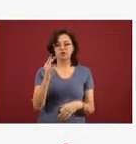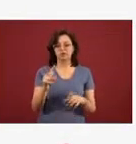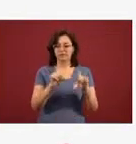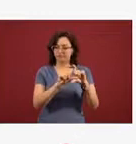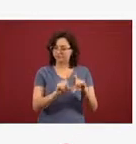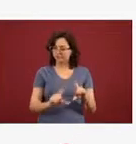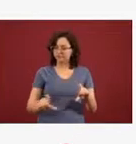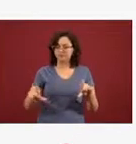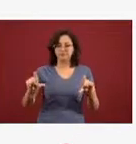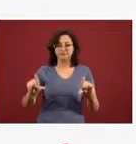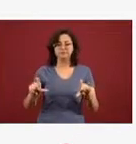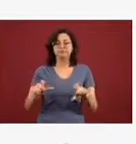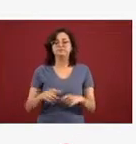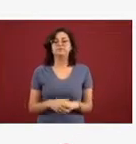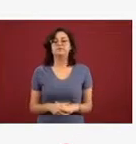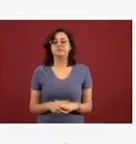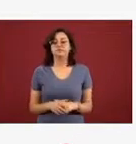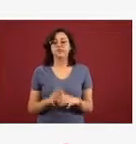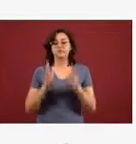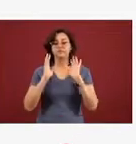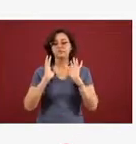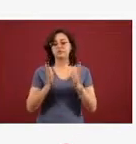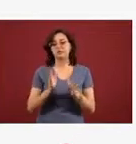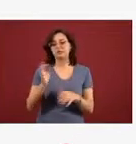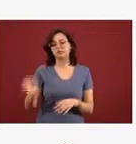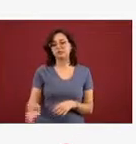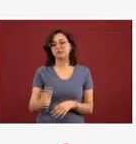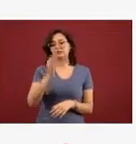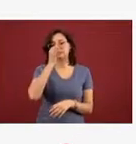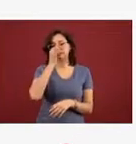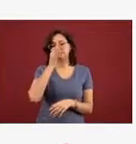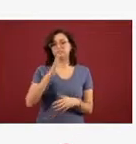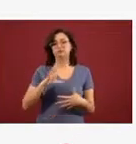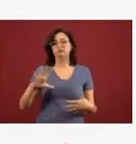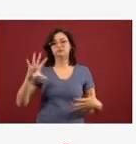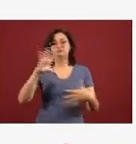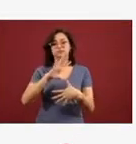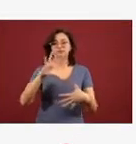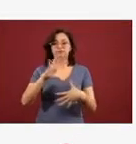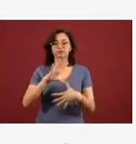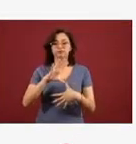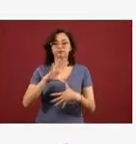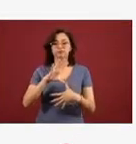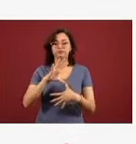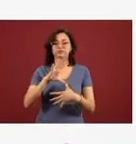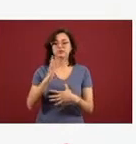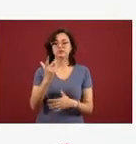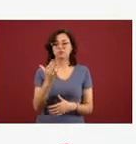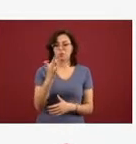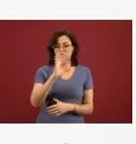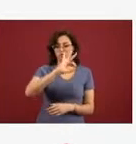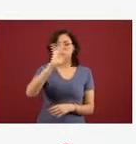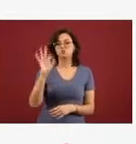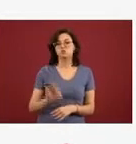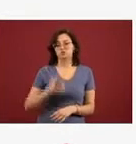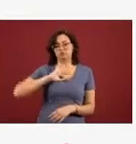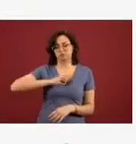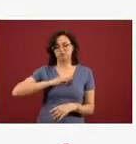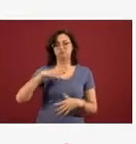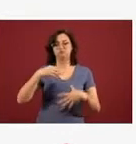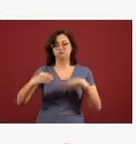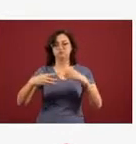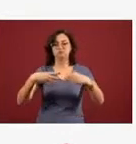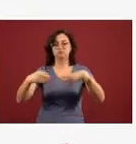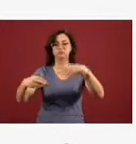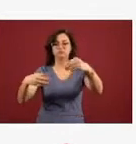inferior, llegando prácticamente ya a representar la región de las Américas casi la mitad de la transmisión o de los casos